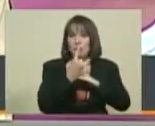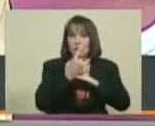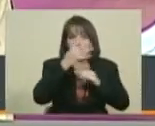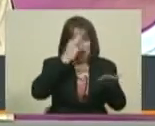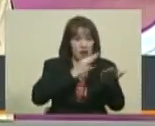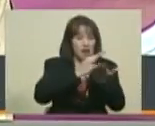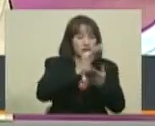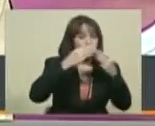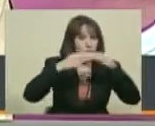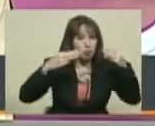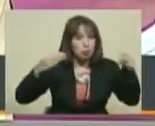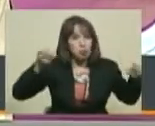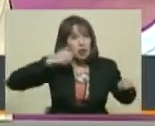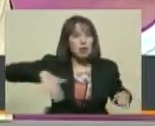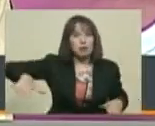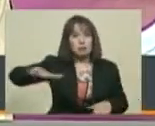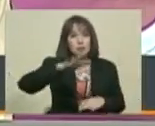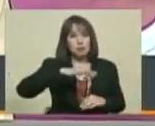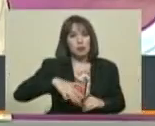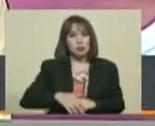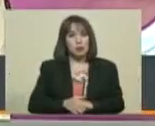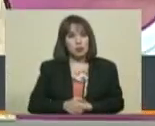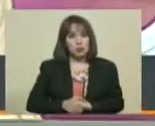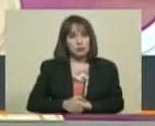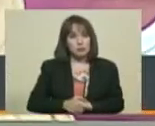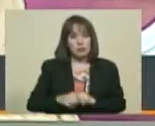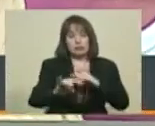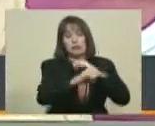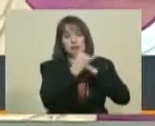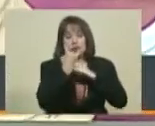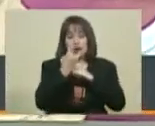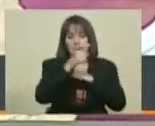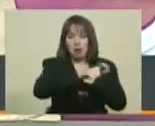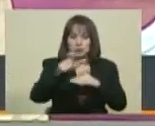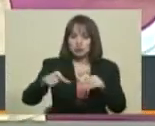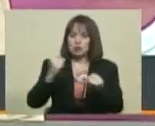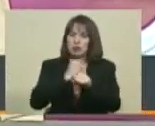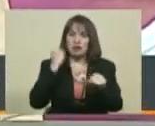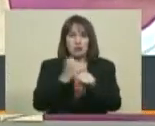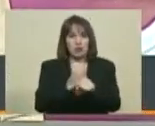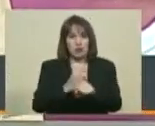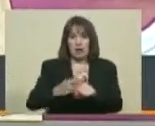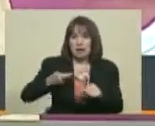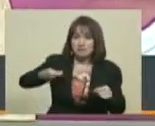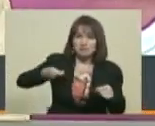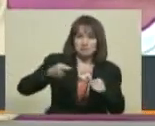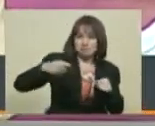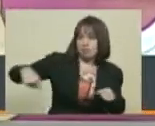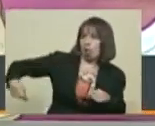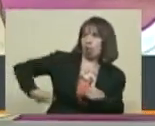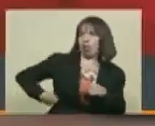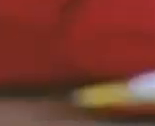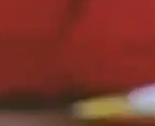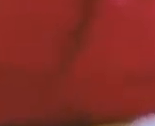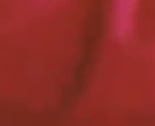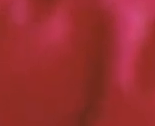pública, que traicionaron a la clase obrera y le metieron una puñalada por la